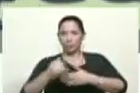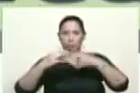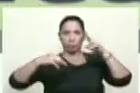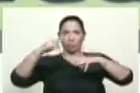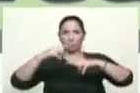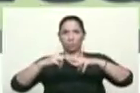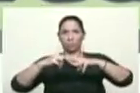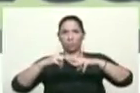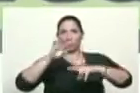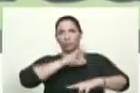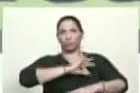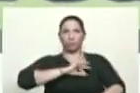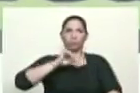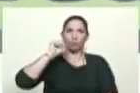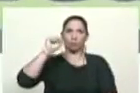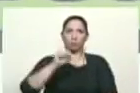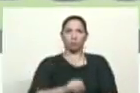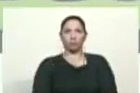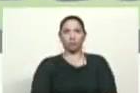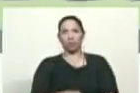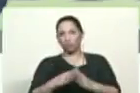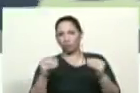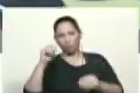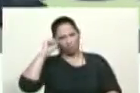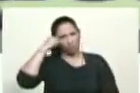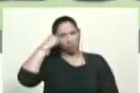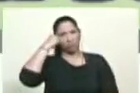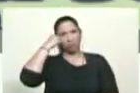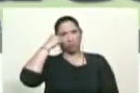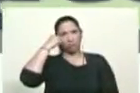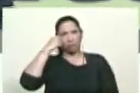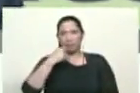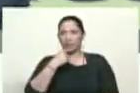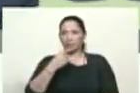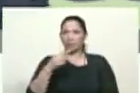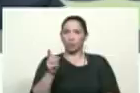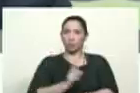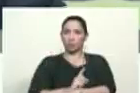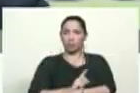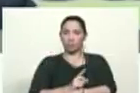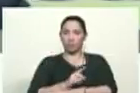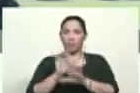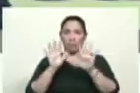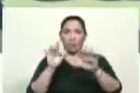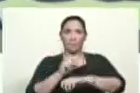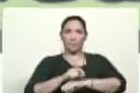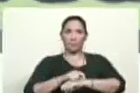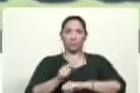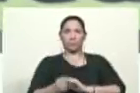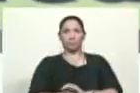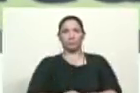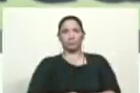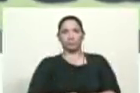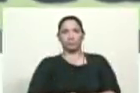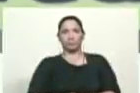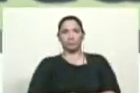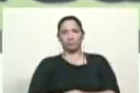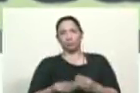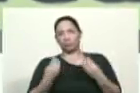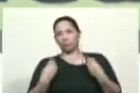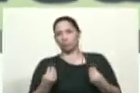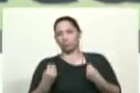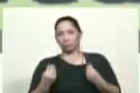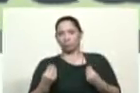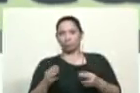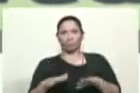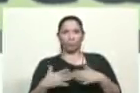construcción socialista. Todos recordaremos, para decirlo rápidamente en estos 10 minutos, cómo